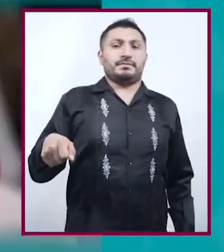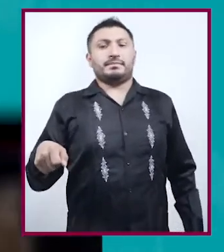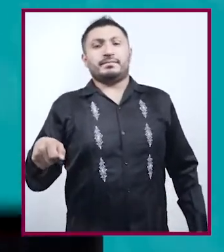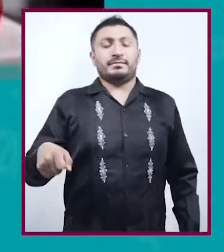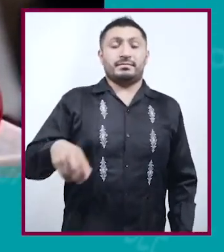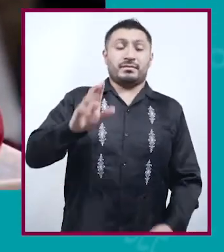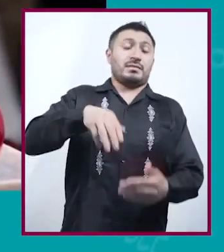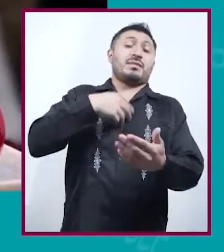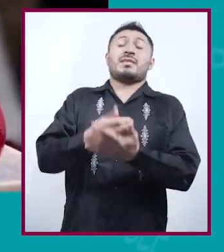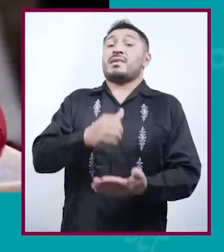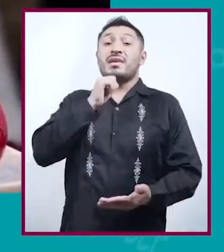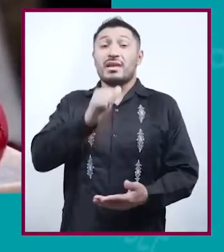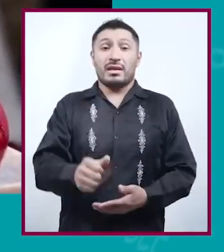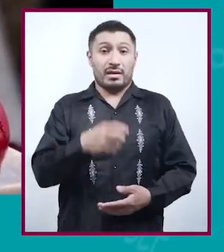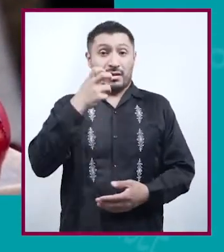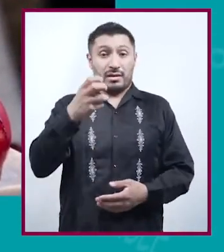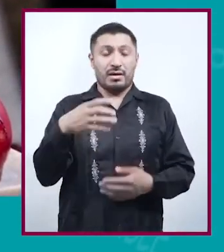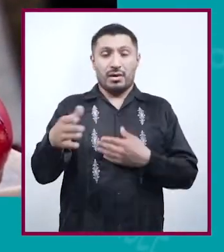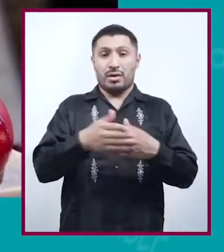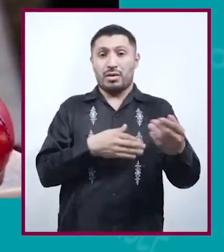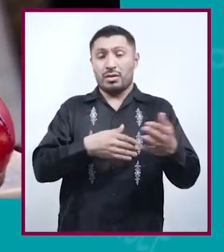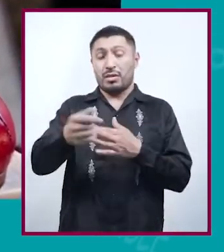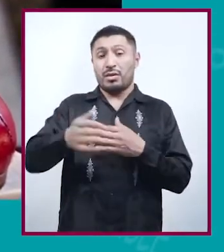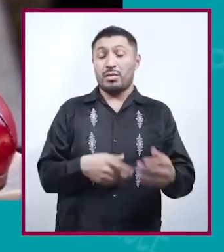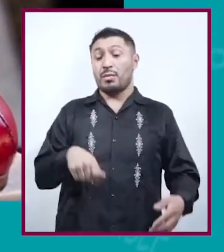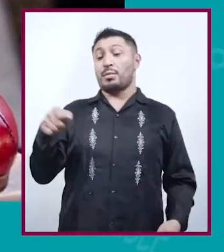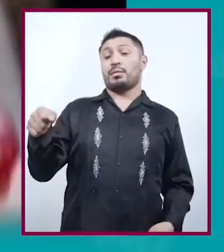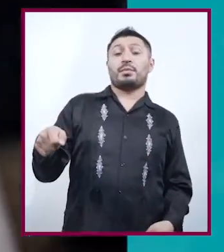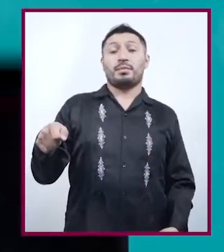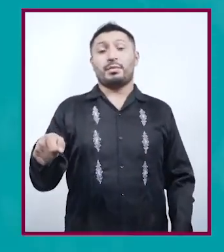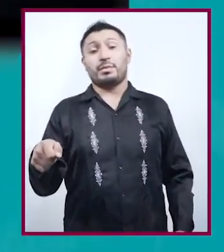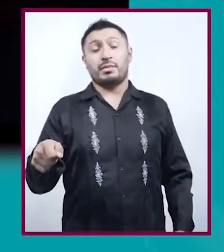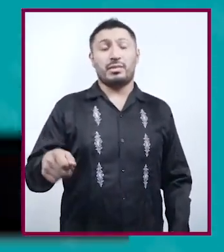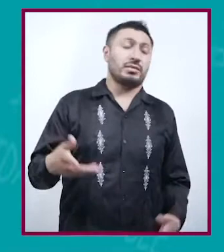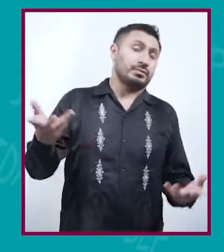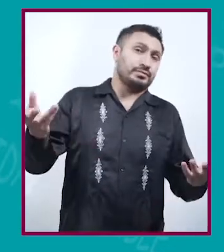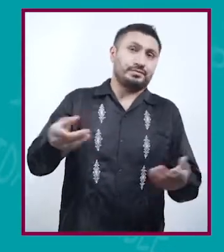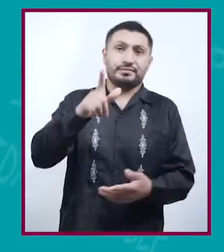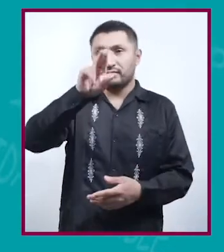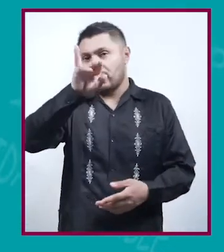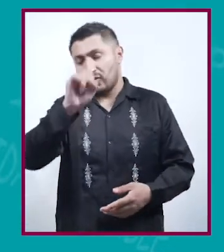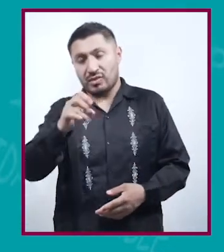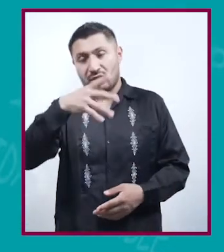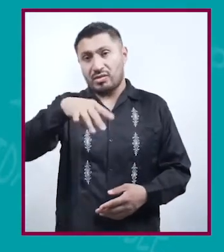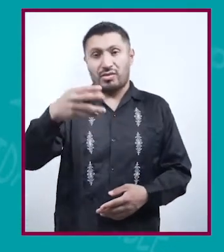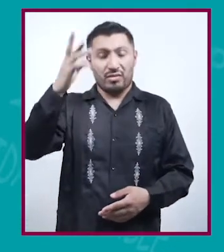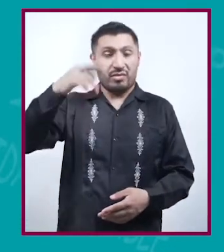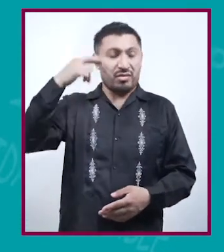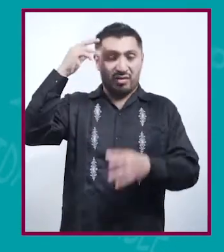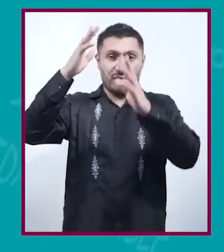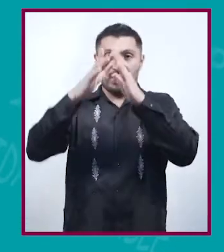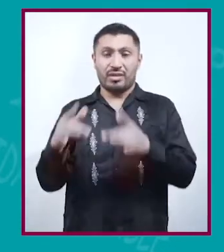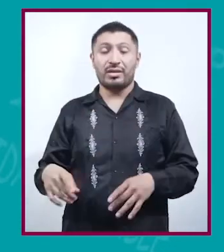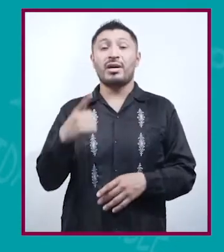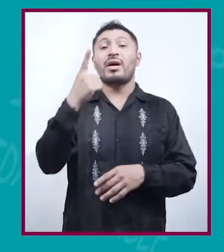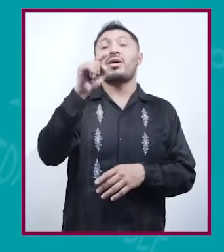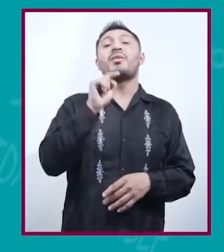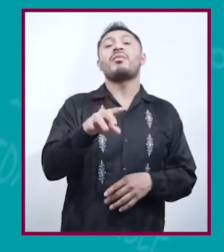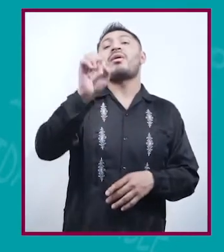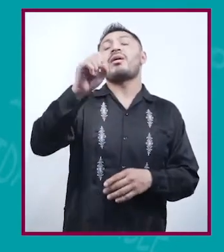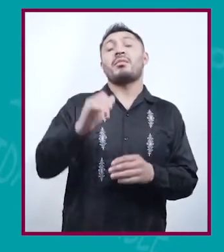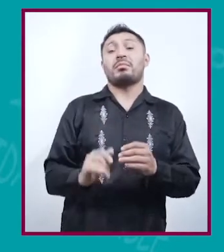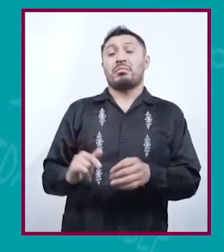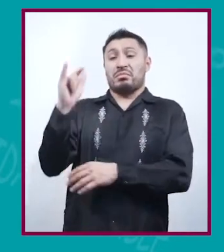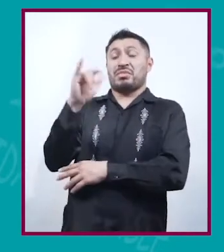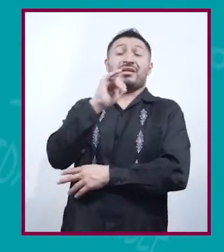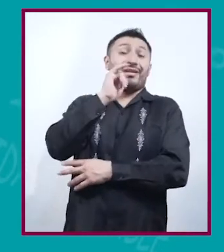caerse. Es una de las razones por las que se puso de moda tal accesorio. Para colmo, Luis XIV, rey de Francia, que no